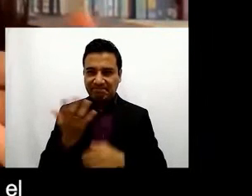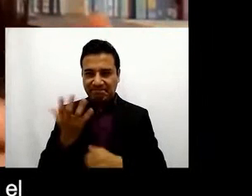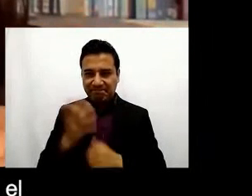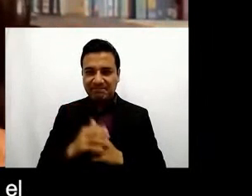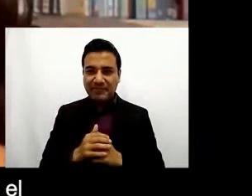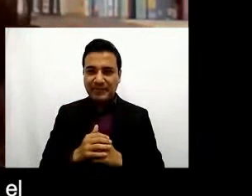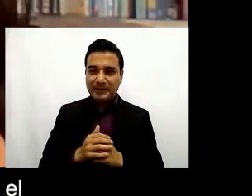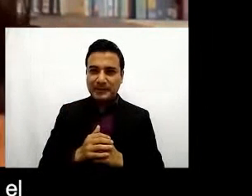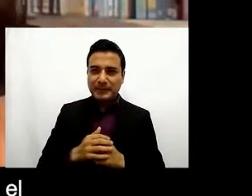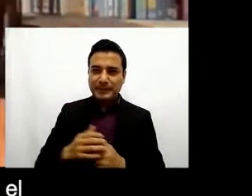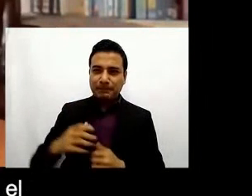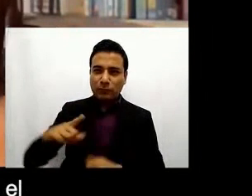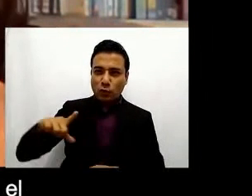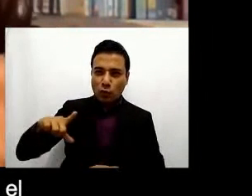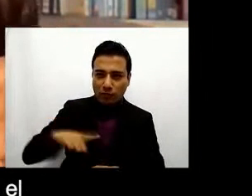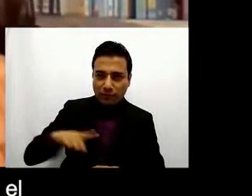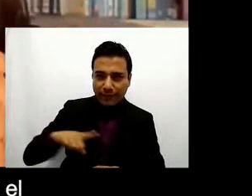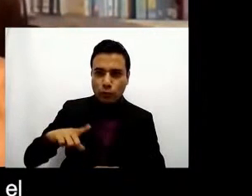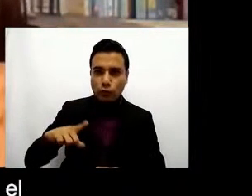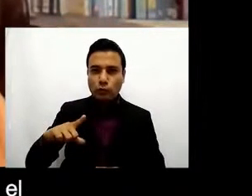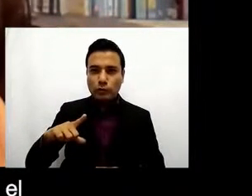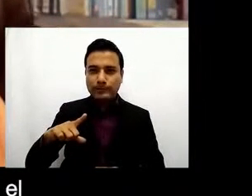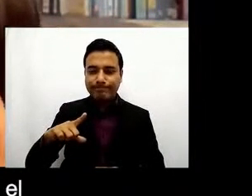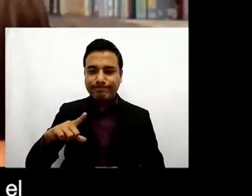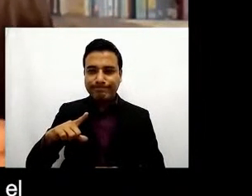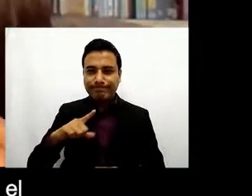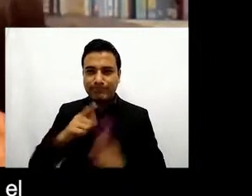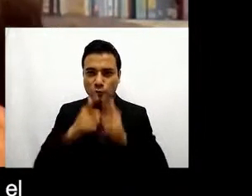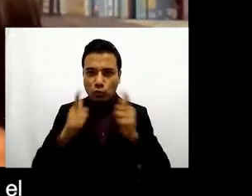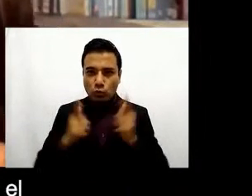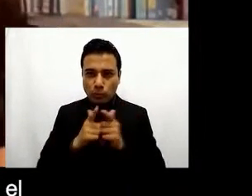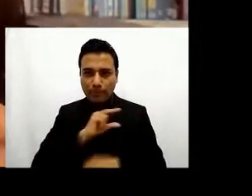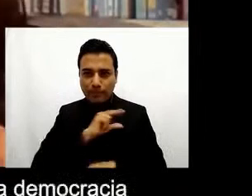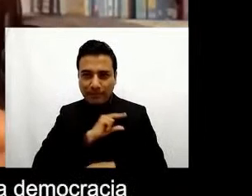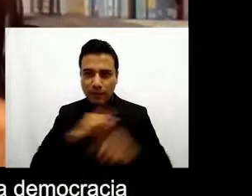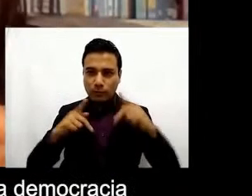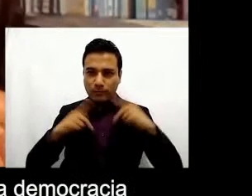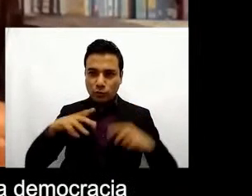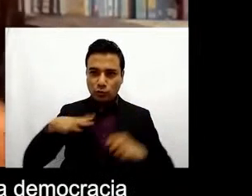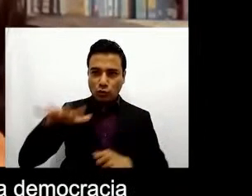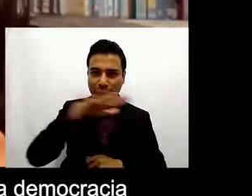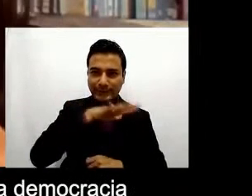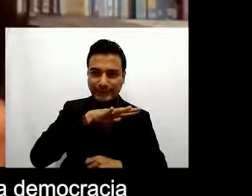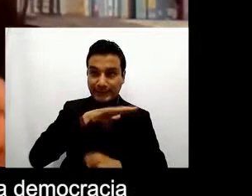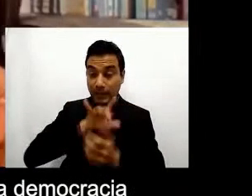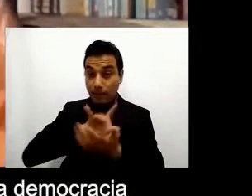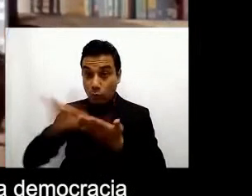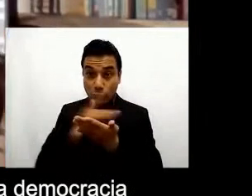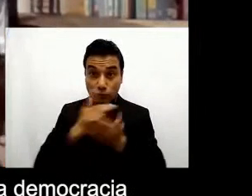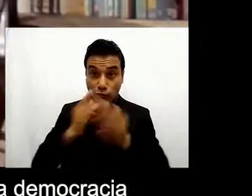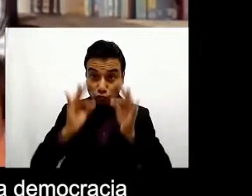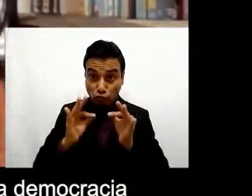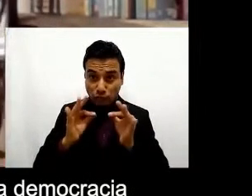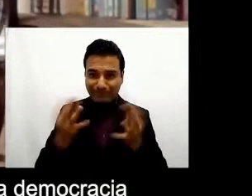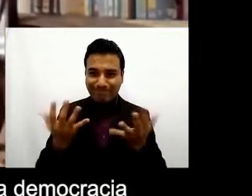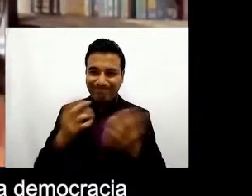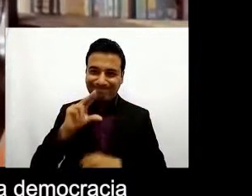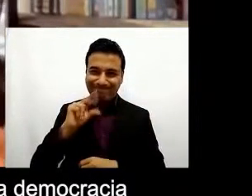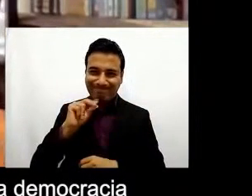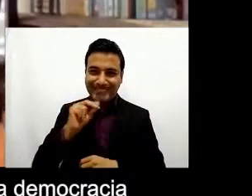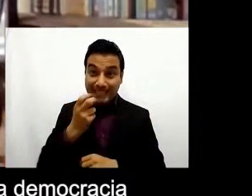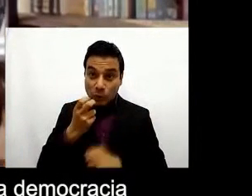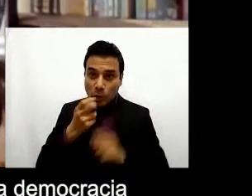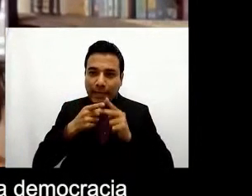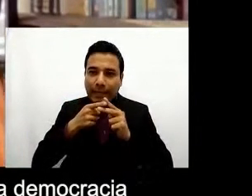sectores público, privado y social en el desarrollo de políticas culturales públicas. Por eso es que digo que es incipiente